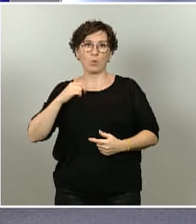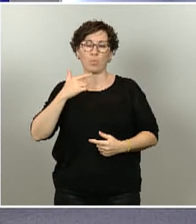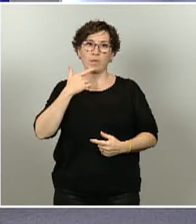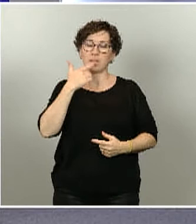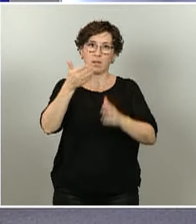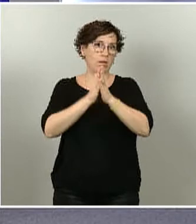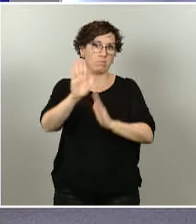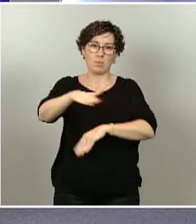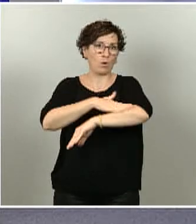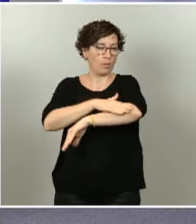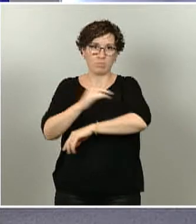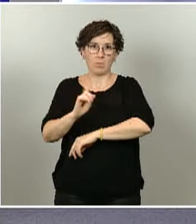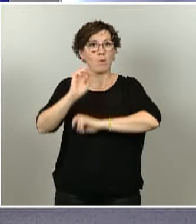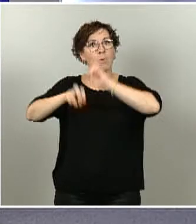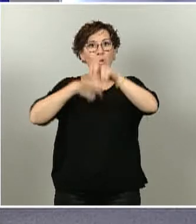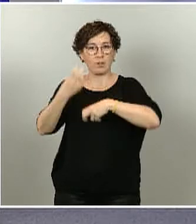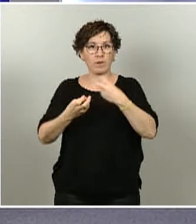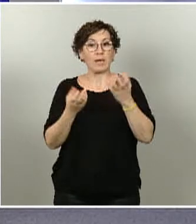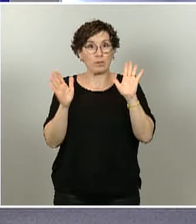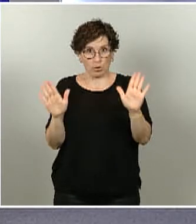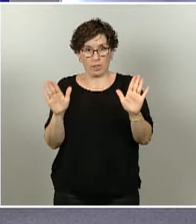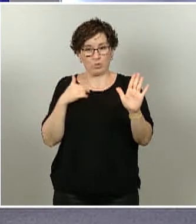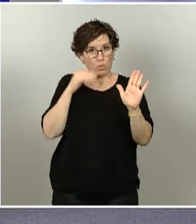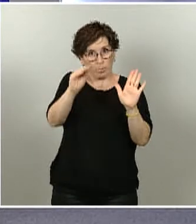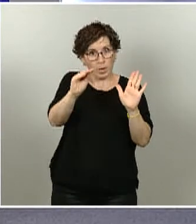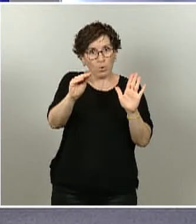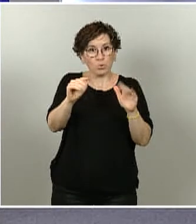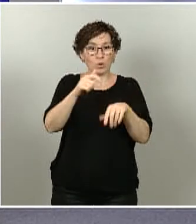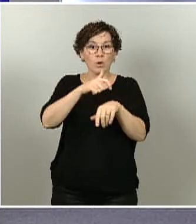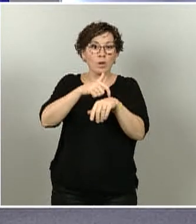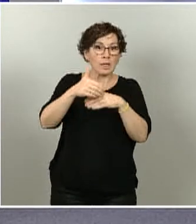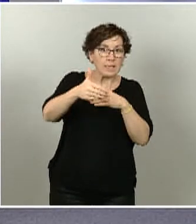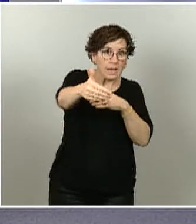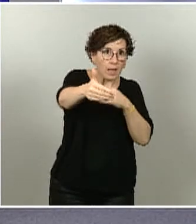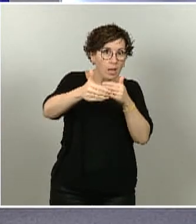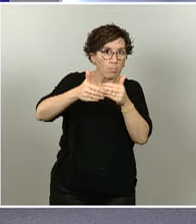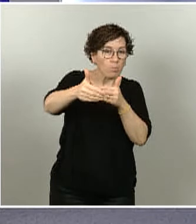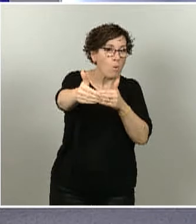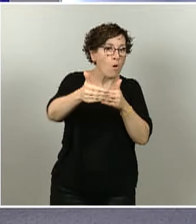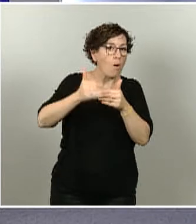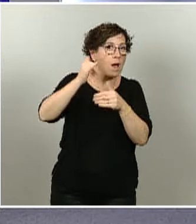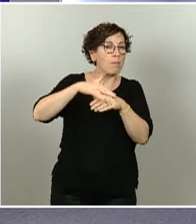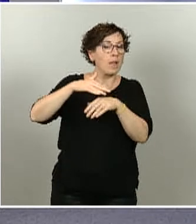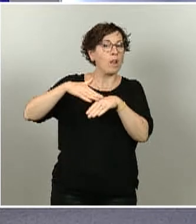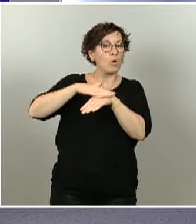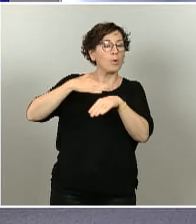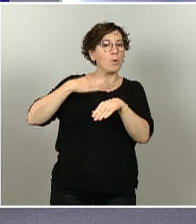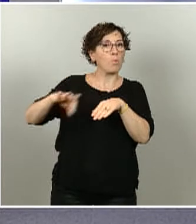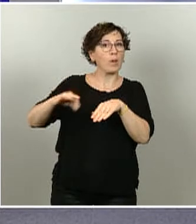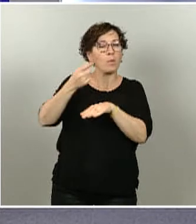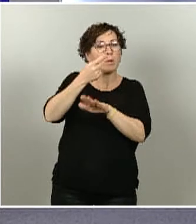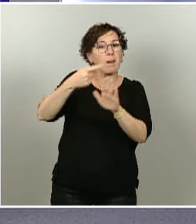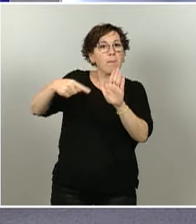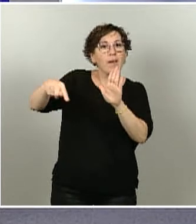esta cuarentena. Le pregunto si hay un horizonte temporal para que el Gobierno introduzca algún tipo de medida o algún tipo de control que no